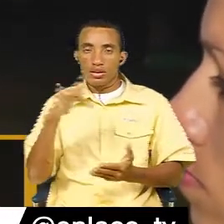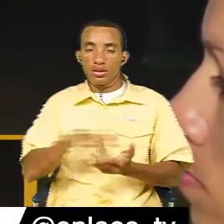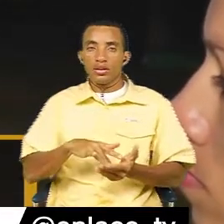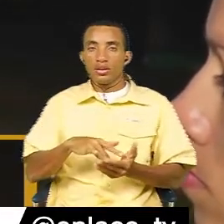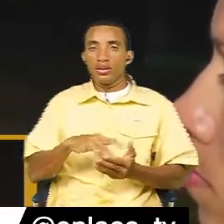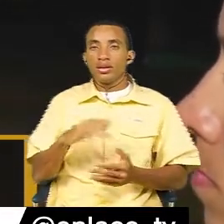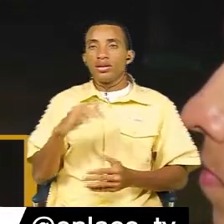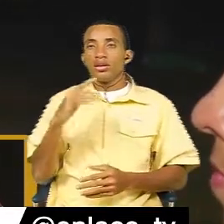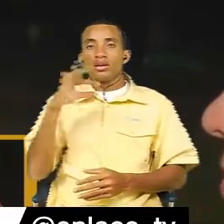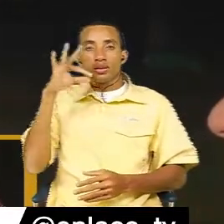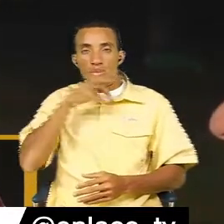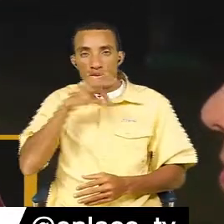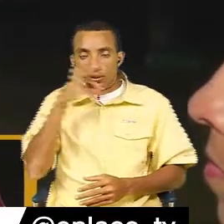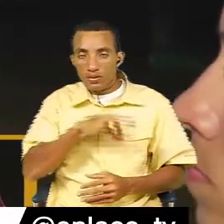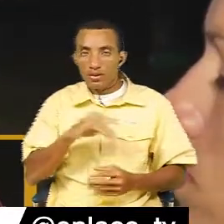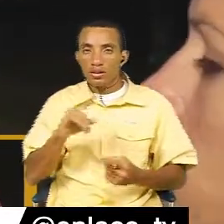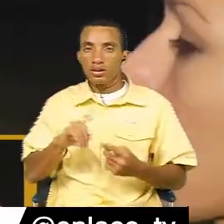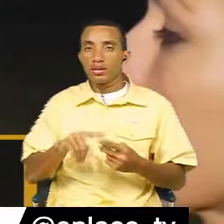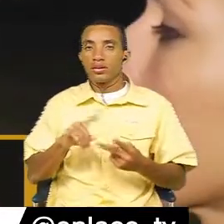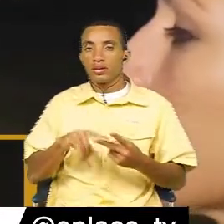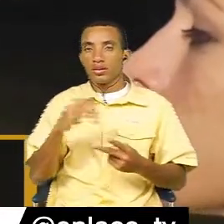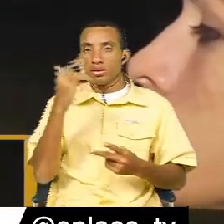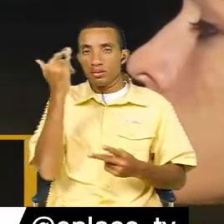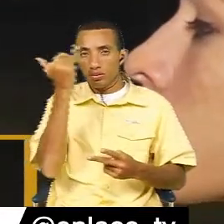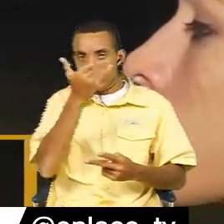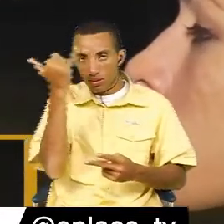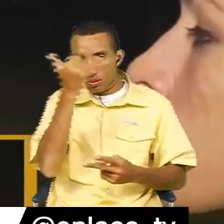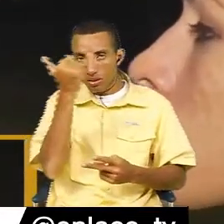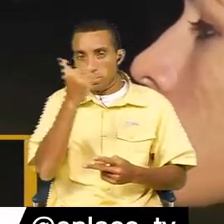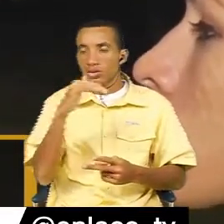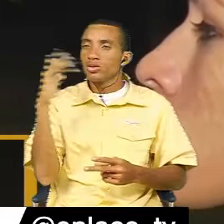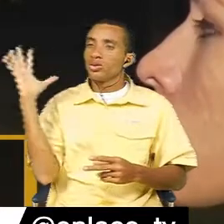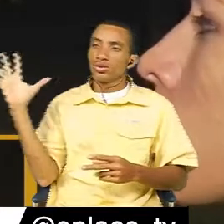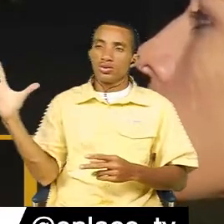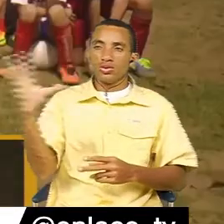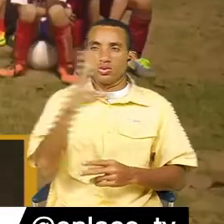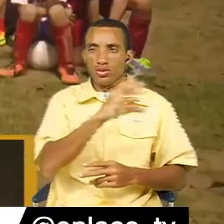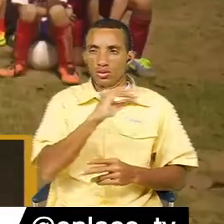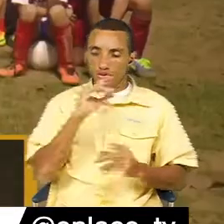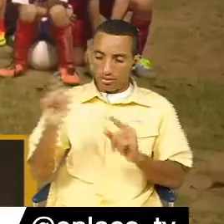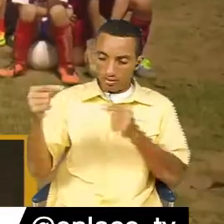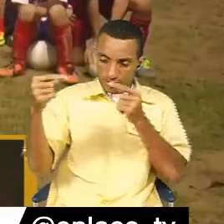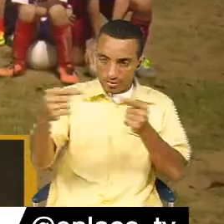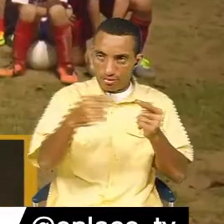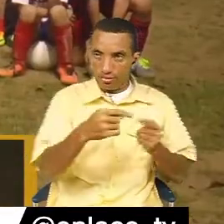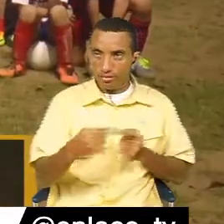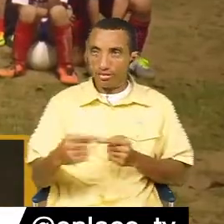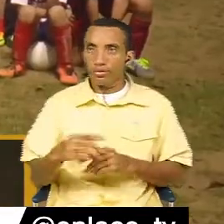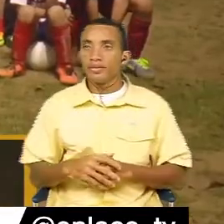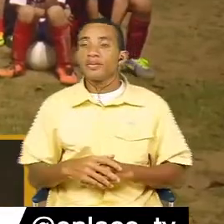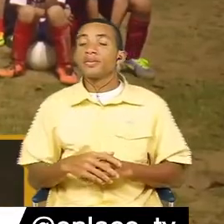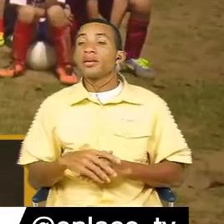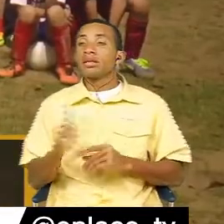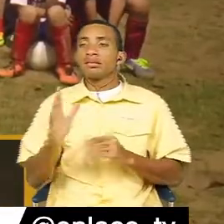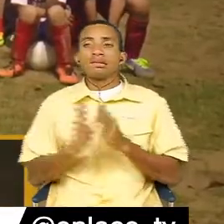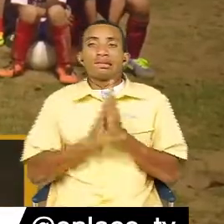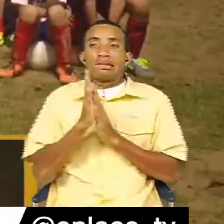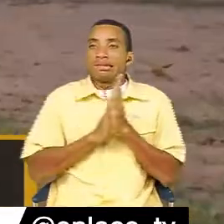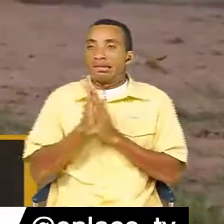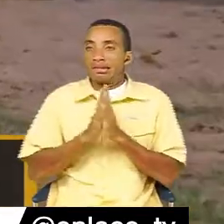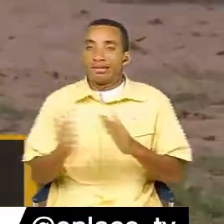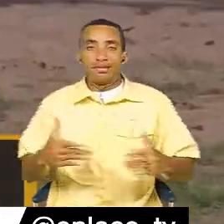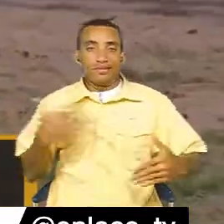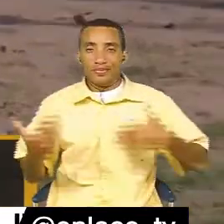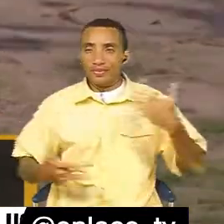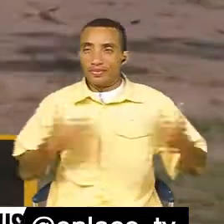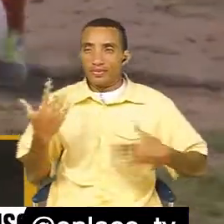Cada profesor, cada jugador profesional ya retirado tiene su escuela, entonces a eso nos vamos a enfrentar nosotros. Ellos son los más emocionados con este viaje, por eso cada